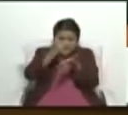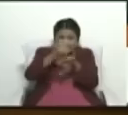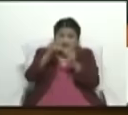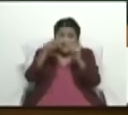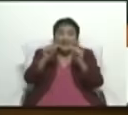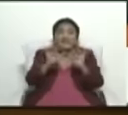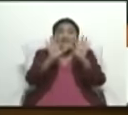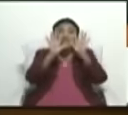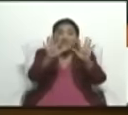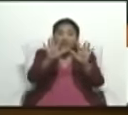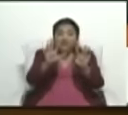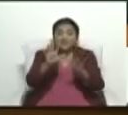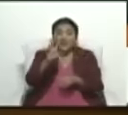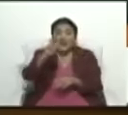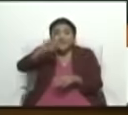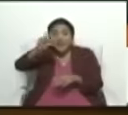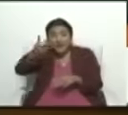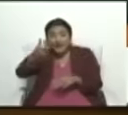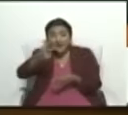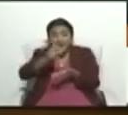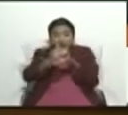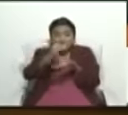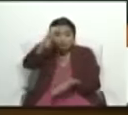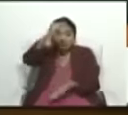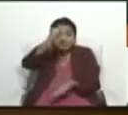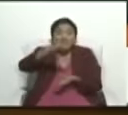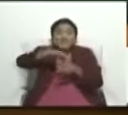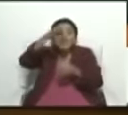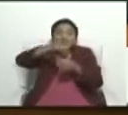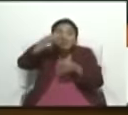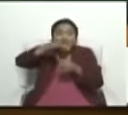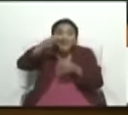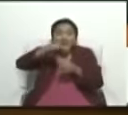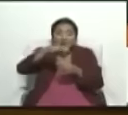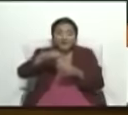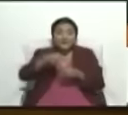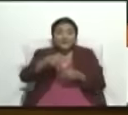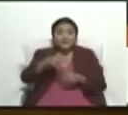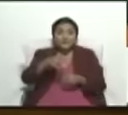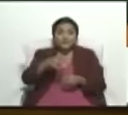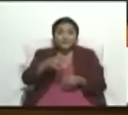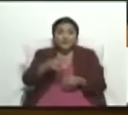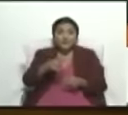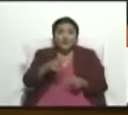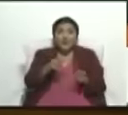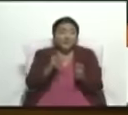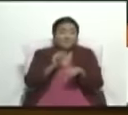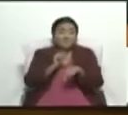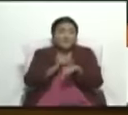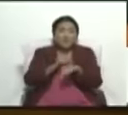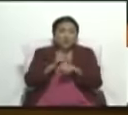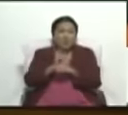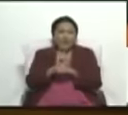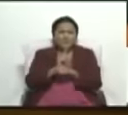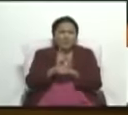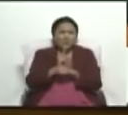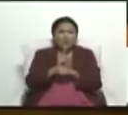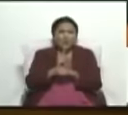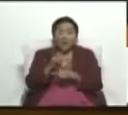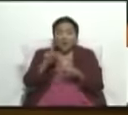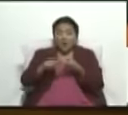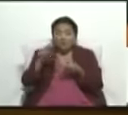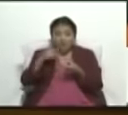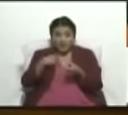10 miligramos en una jarra de té. Ella me refiere que en minutos, su